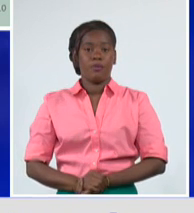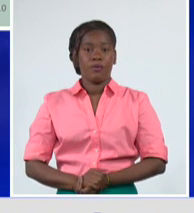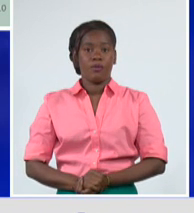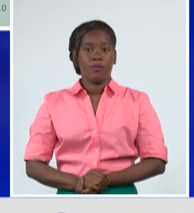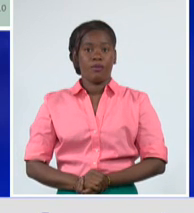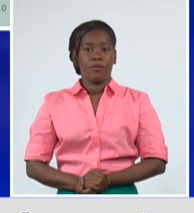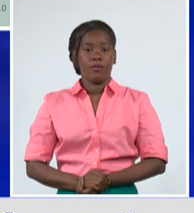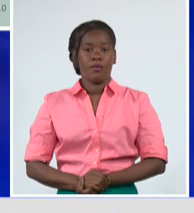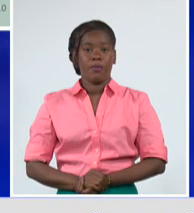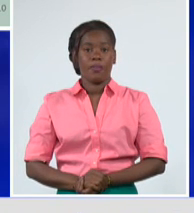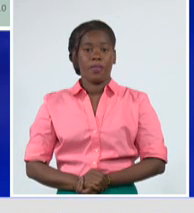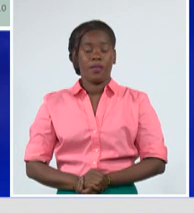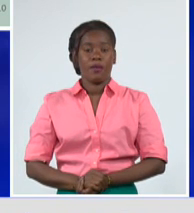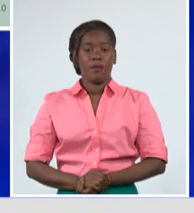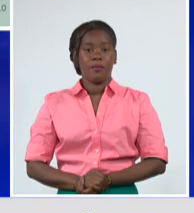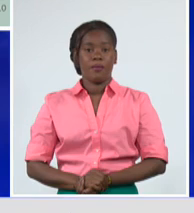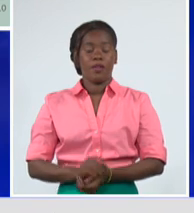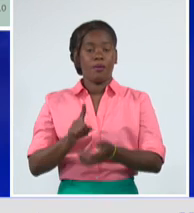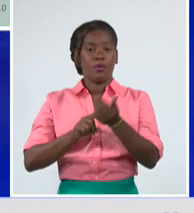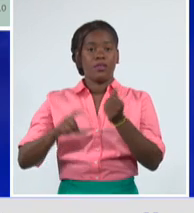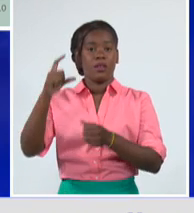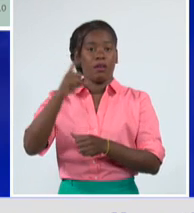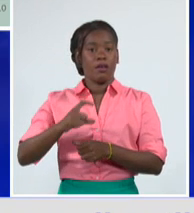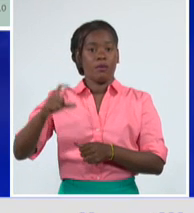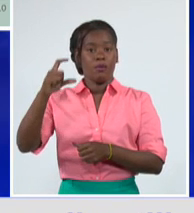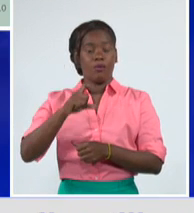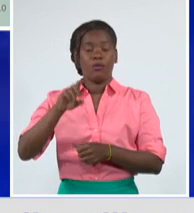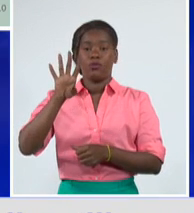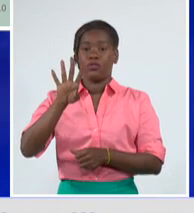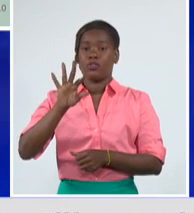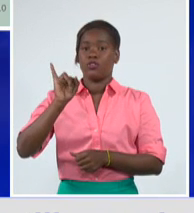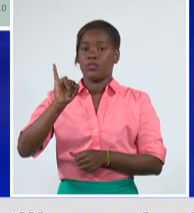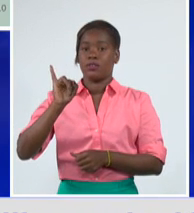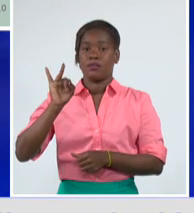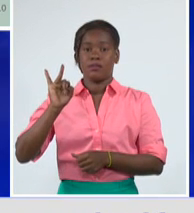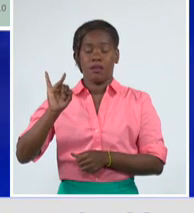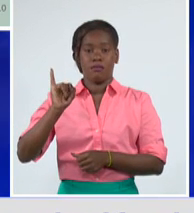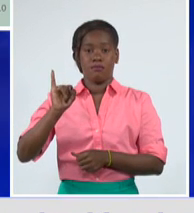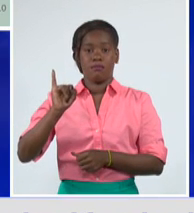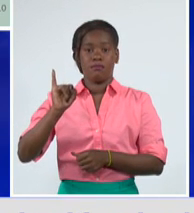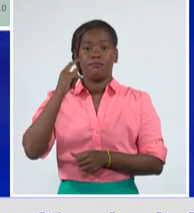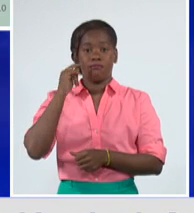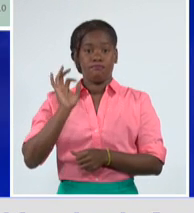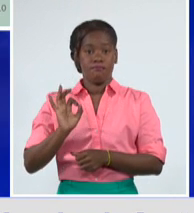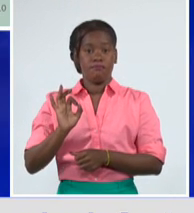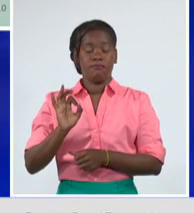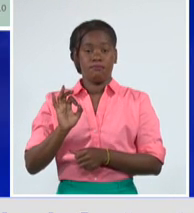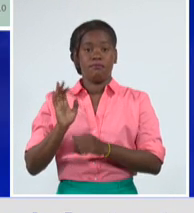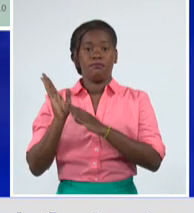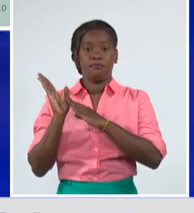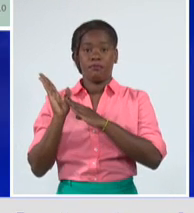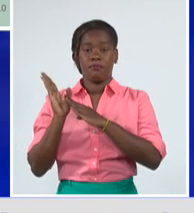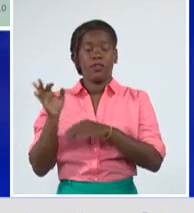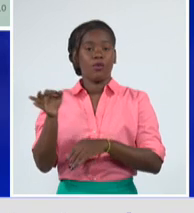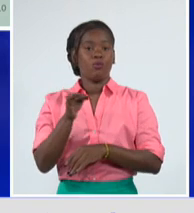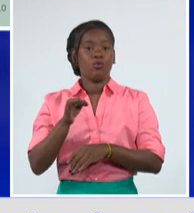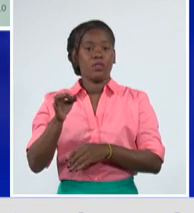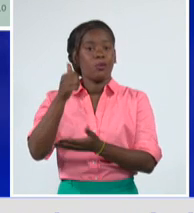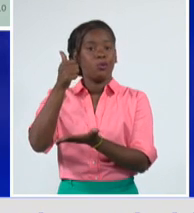68 menos, 486 en total, todavía una cifra elevada. El municipio de Camagüey